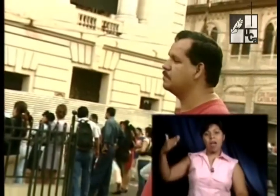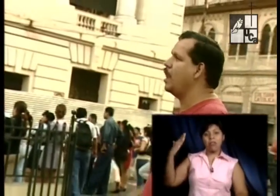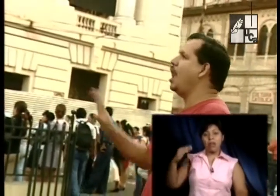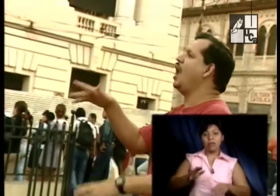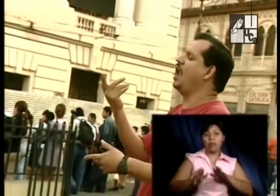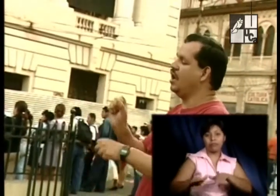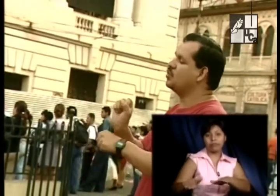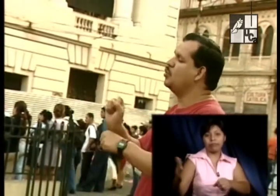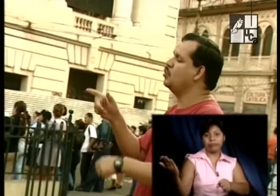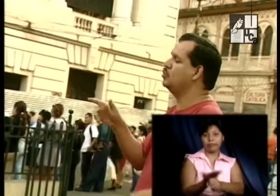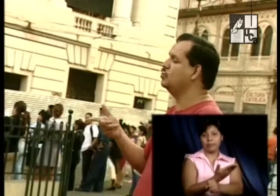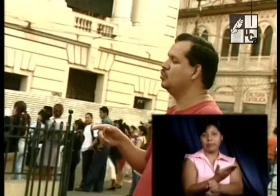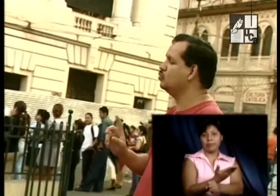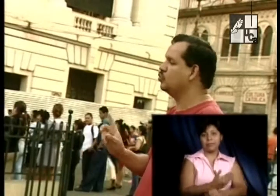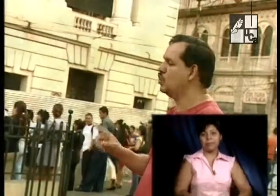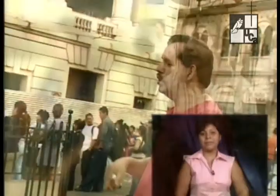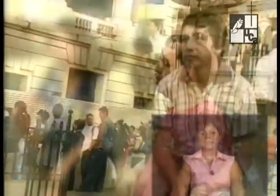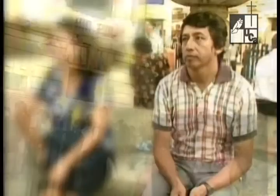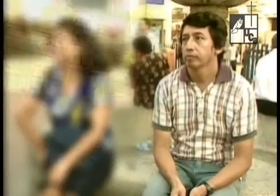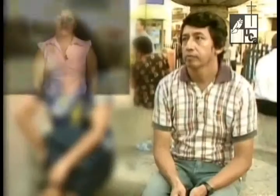despidieron de la maquila en la que trabajaba.